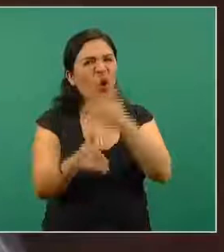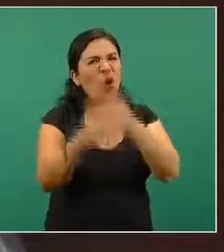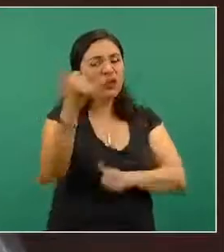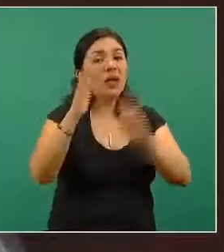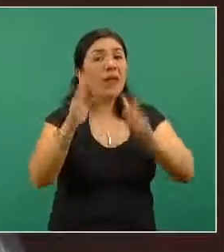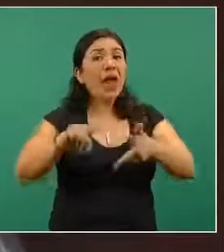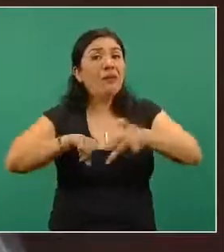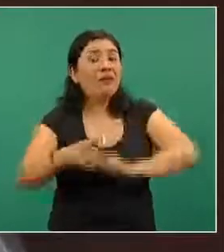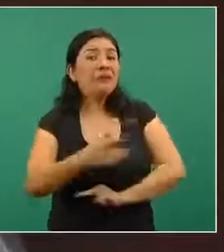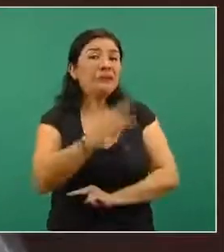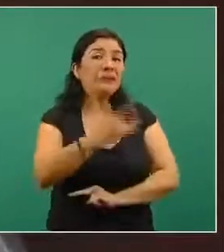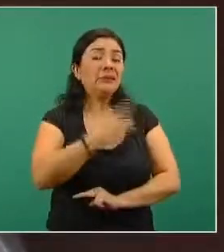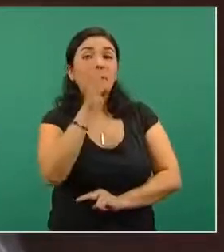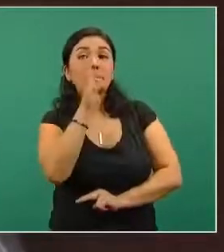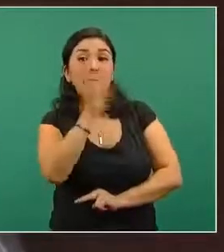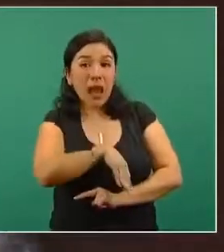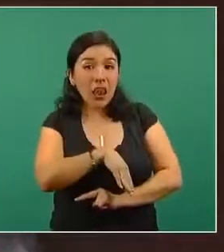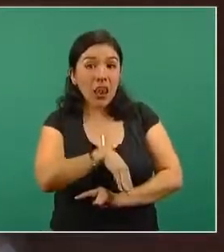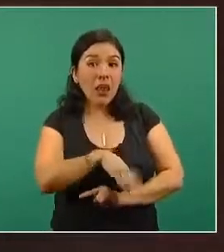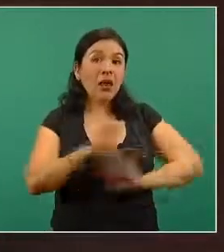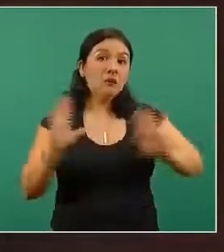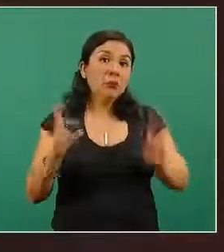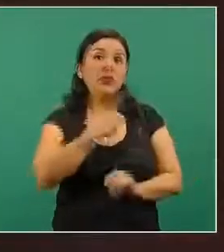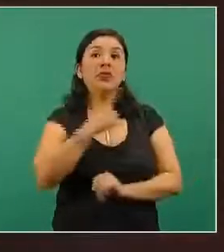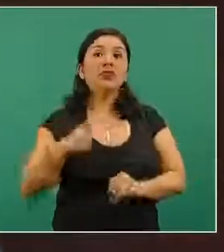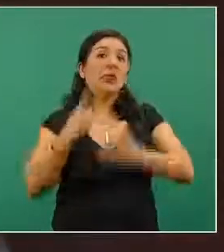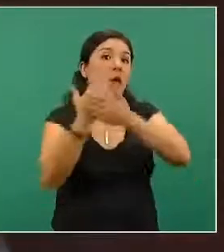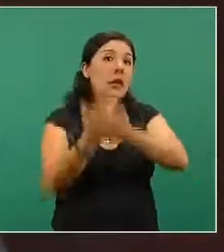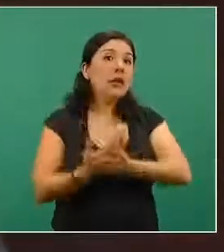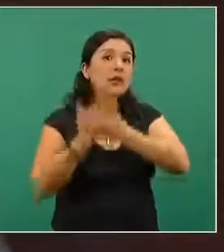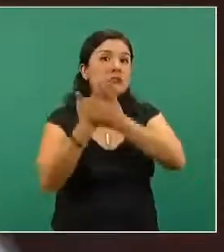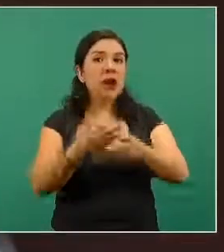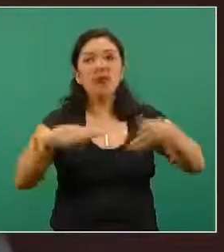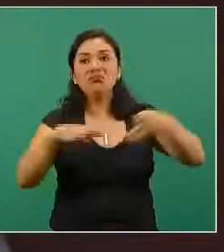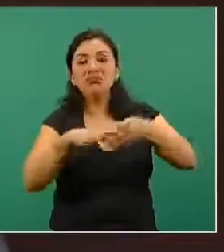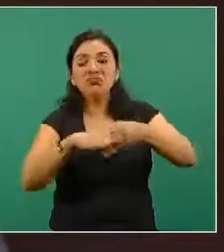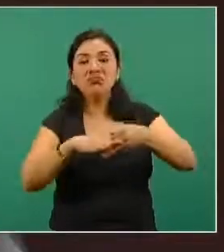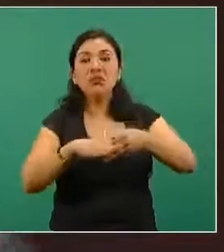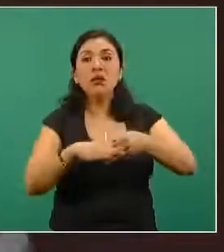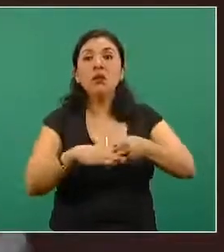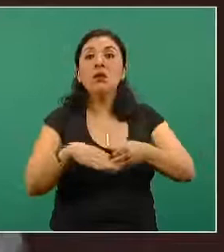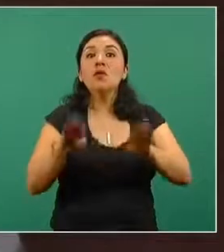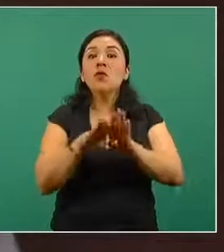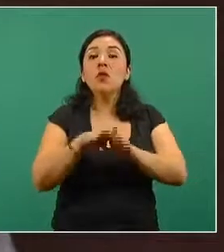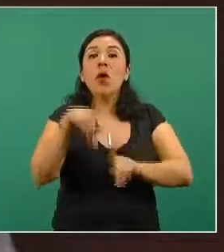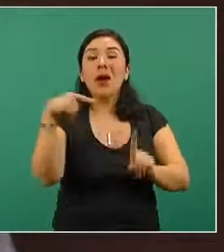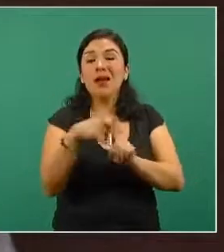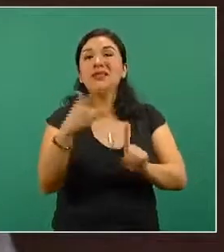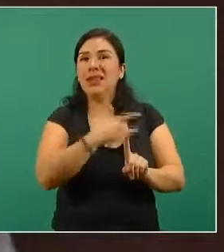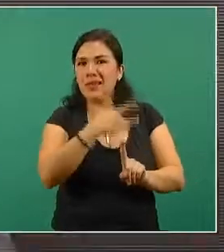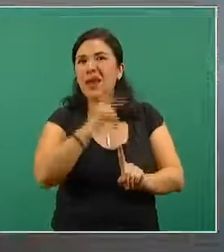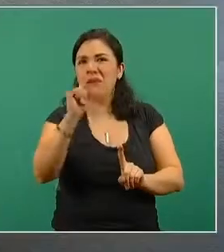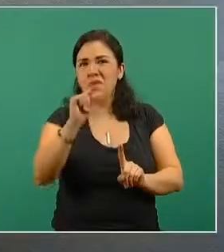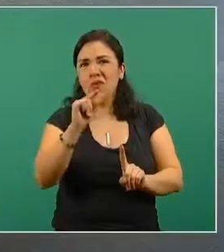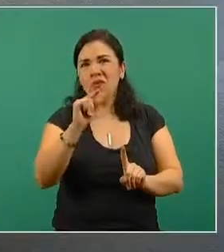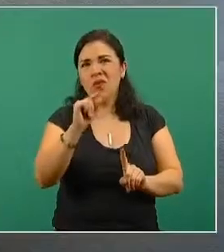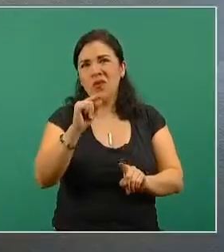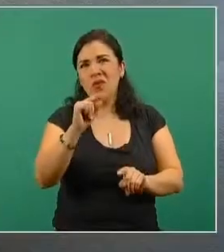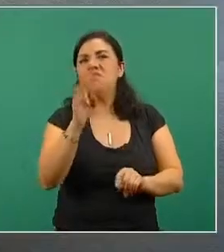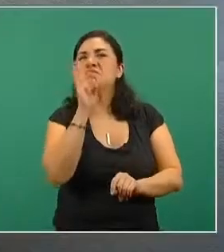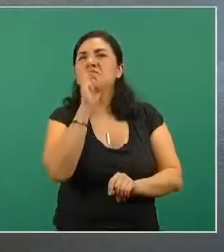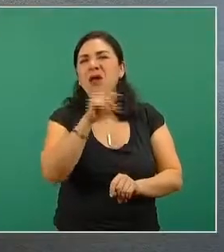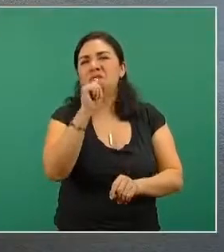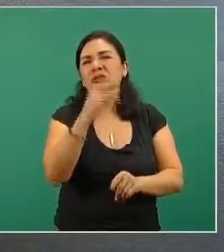haber iniciado con síntomas y pues tiene que esperar pues al menos y principalmente por el cuadro moderado, pues es muy probable